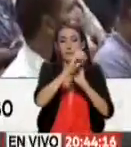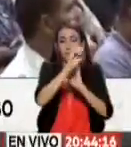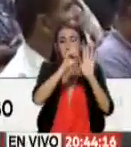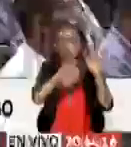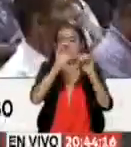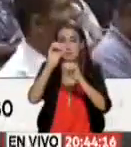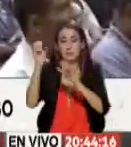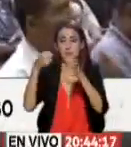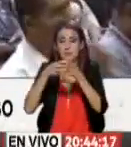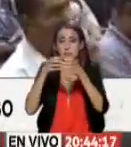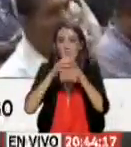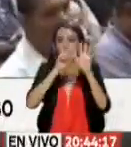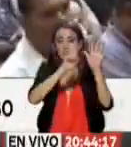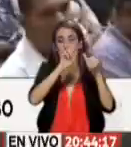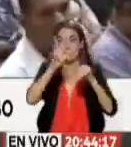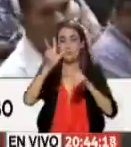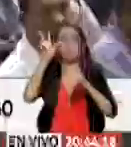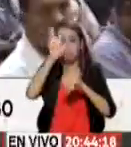productivos por